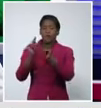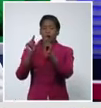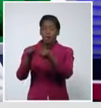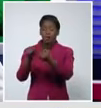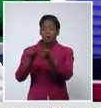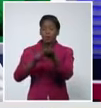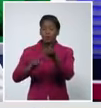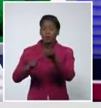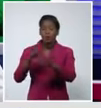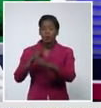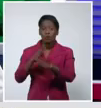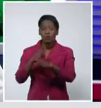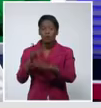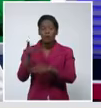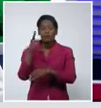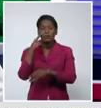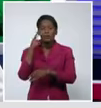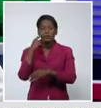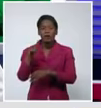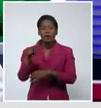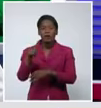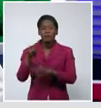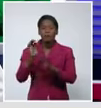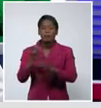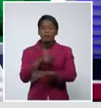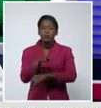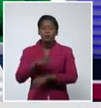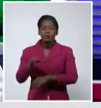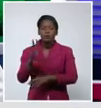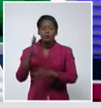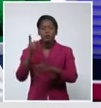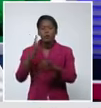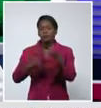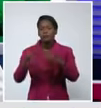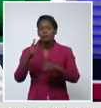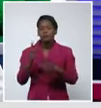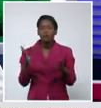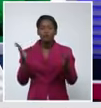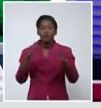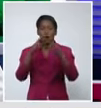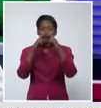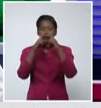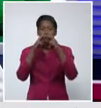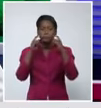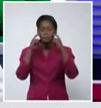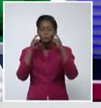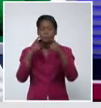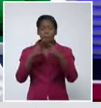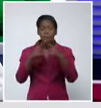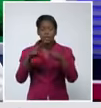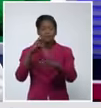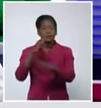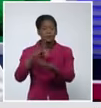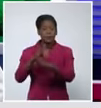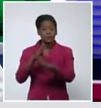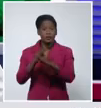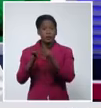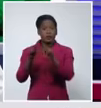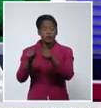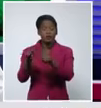del nasobuco de nuestra población. Y en el caso de Santiago, bueno, pues no está